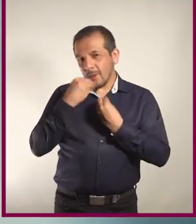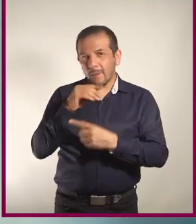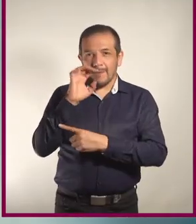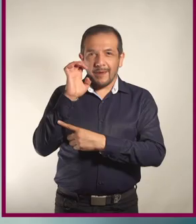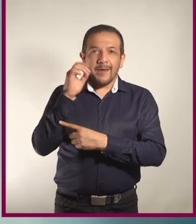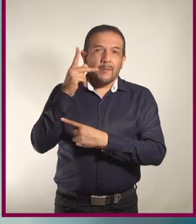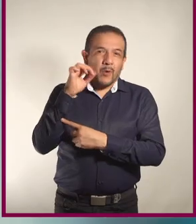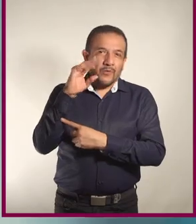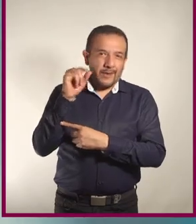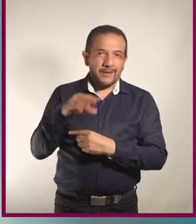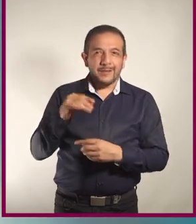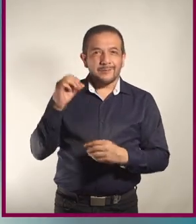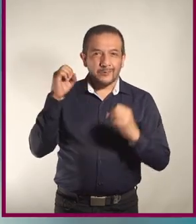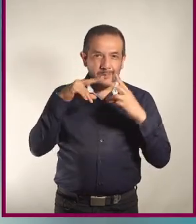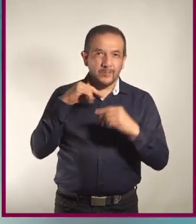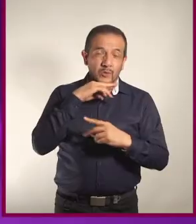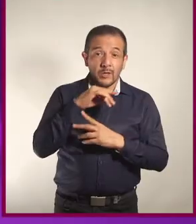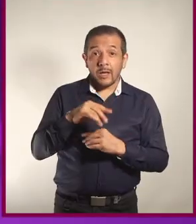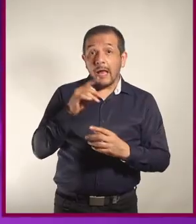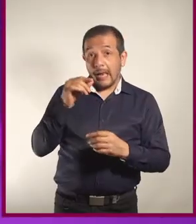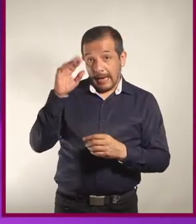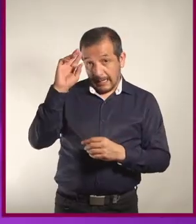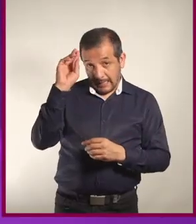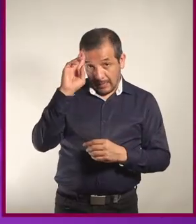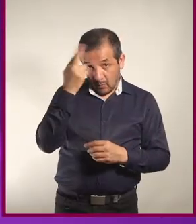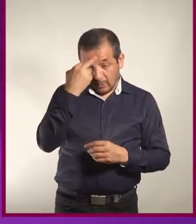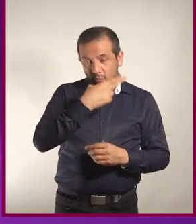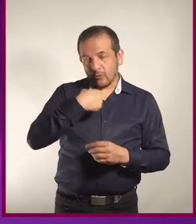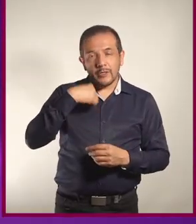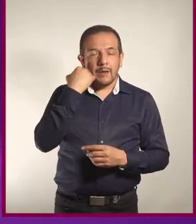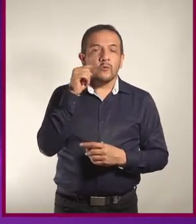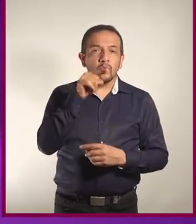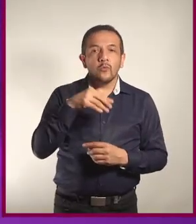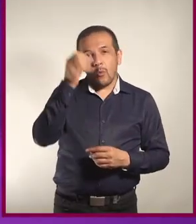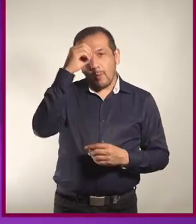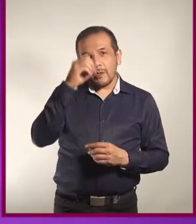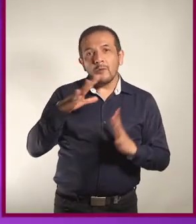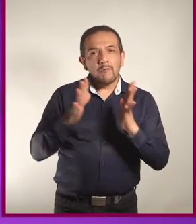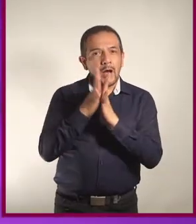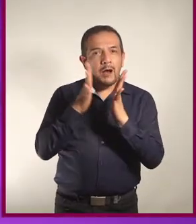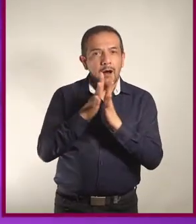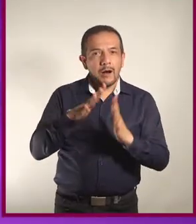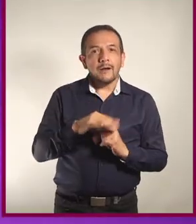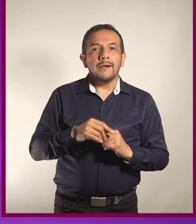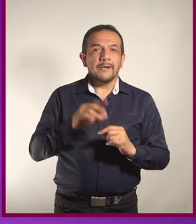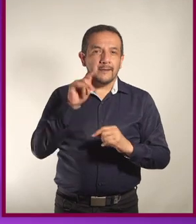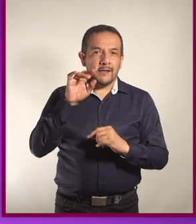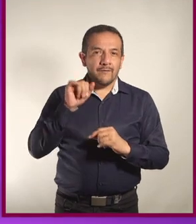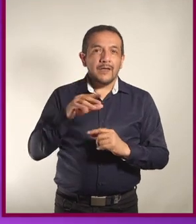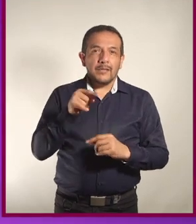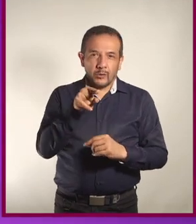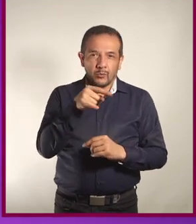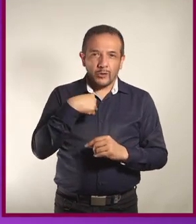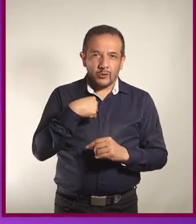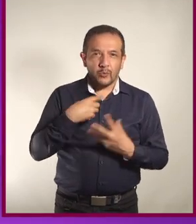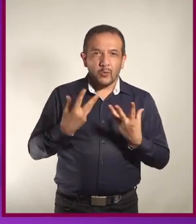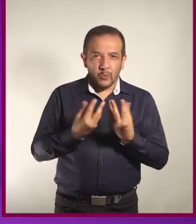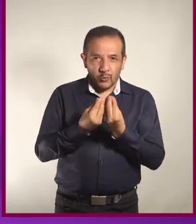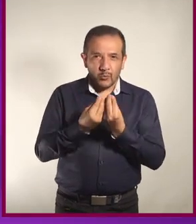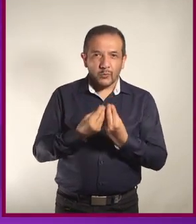a las proteínas. ¡Hasta la próxima! No olvides que nos interesa escucharte y conocer tu opinión. Participa con Jóvenes en TV y